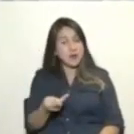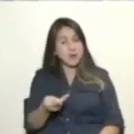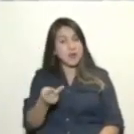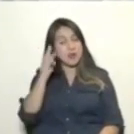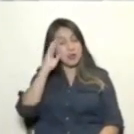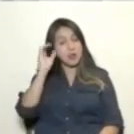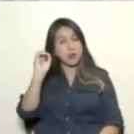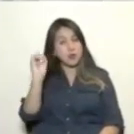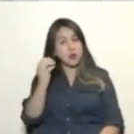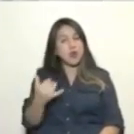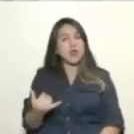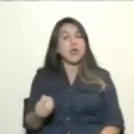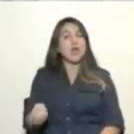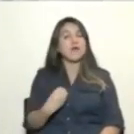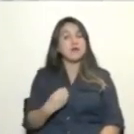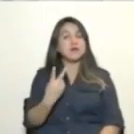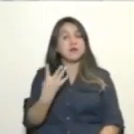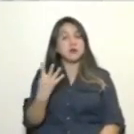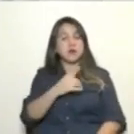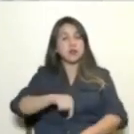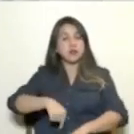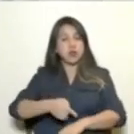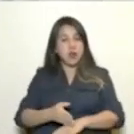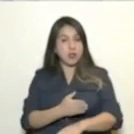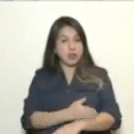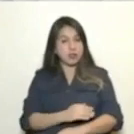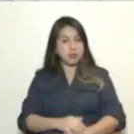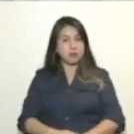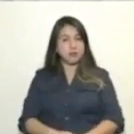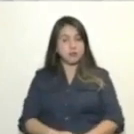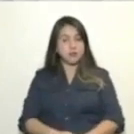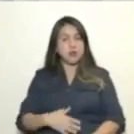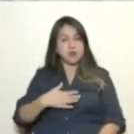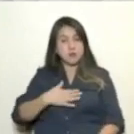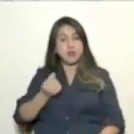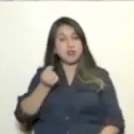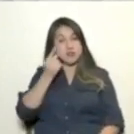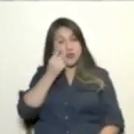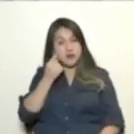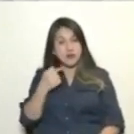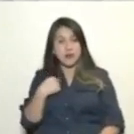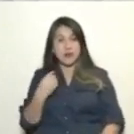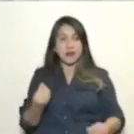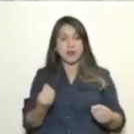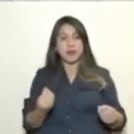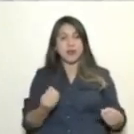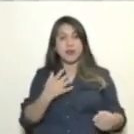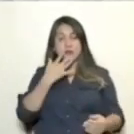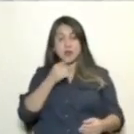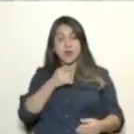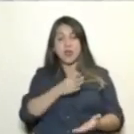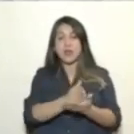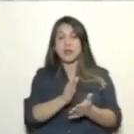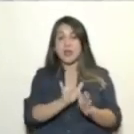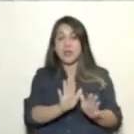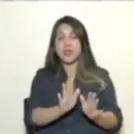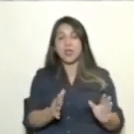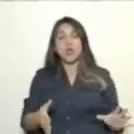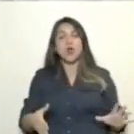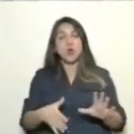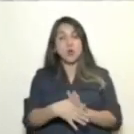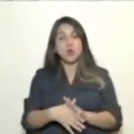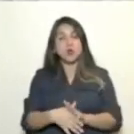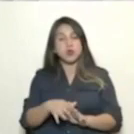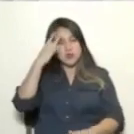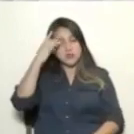de opinión, avíseme 24 horas antes. Para yo saber a qué atenerme, porque hasta ahí estábamos juntos. ¿Saben lo